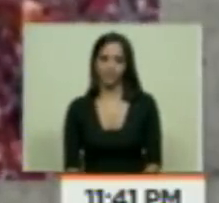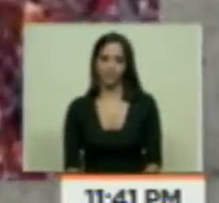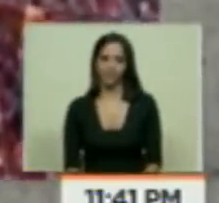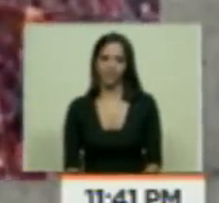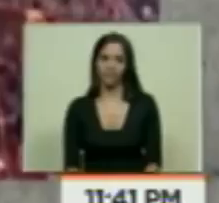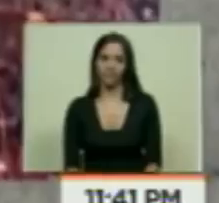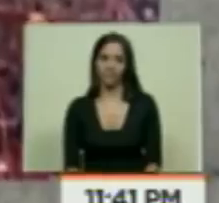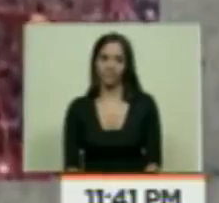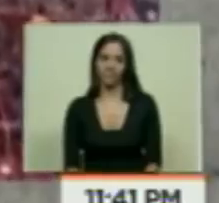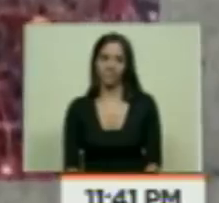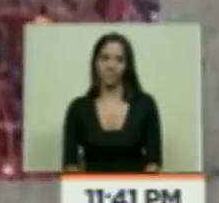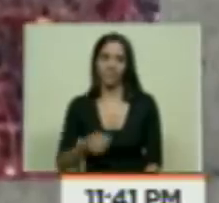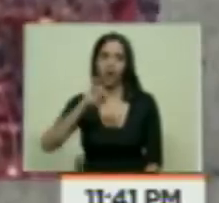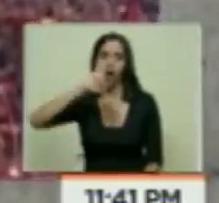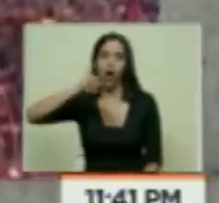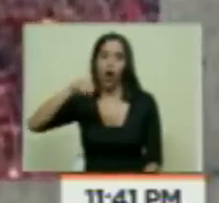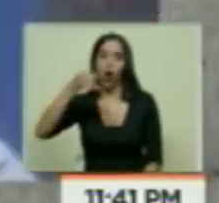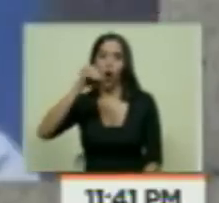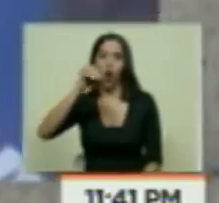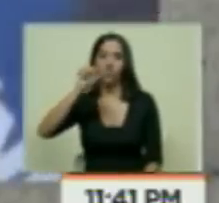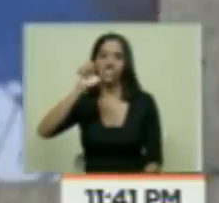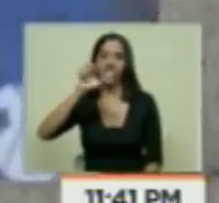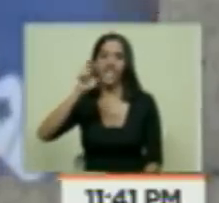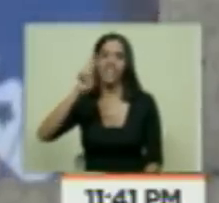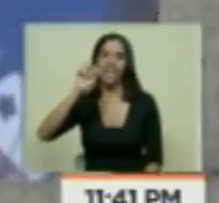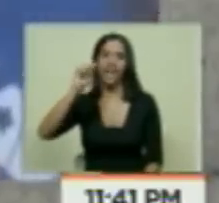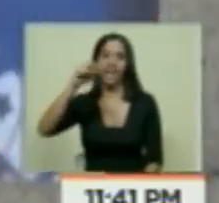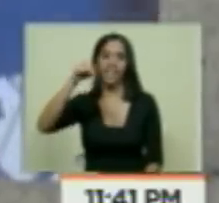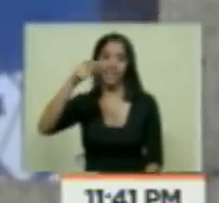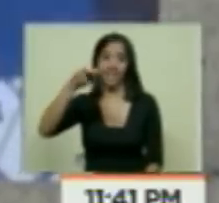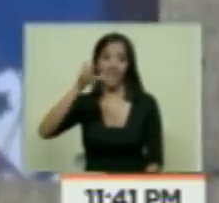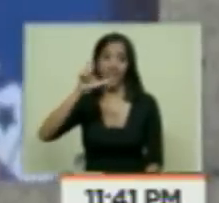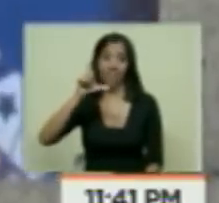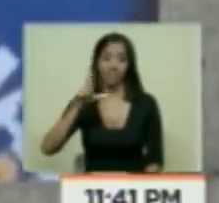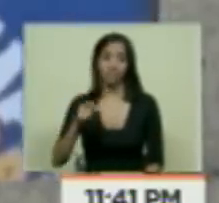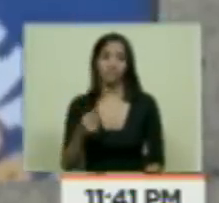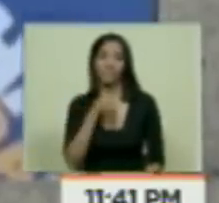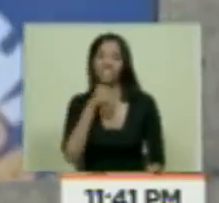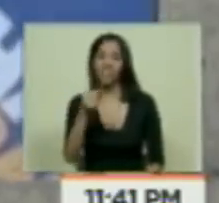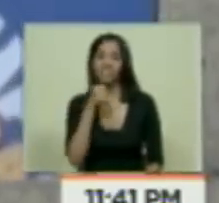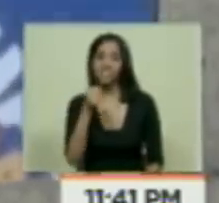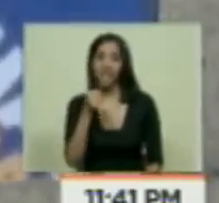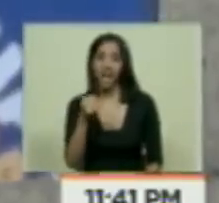José Vicente Rangel me entrevistaba hace unos días